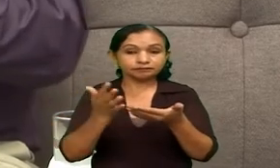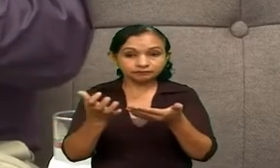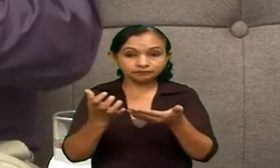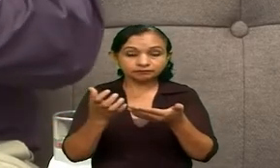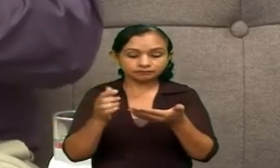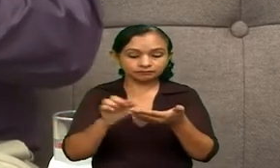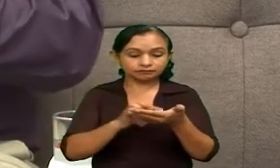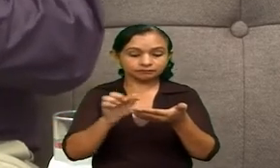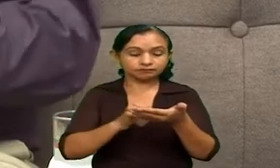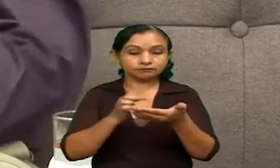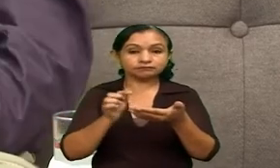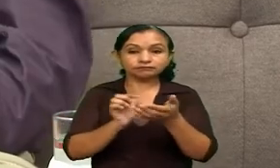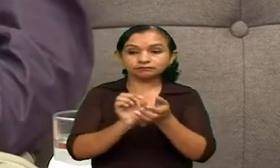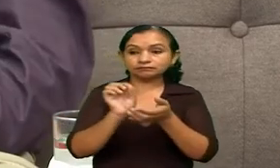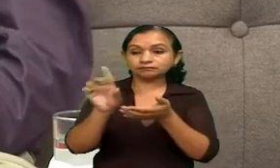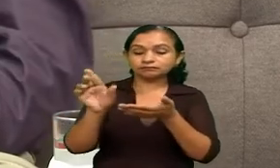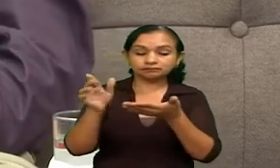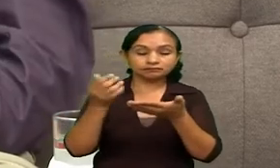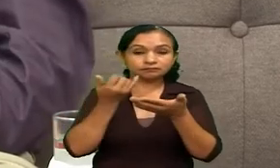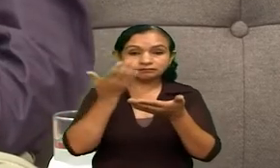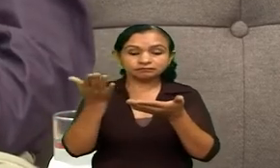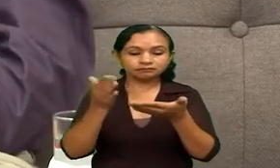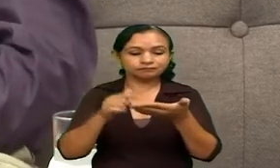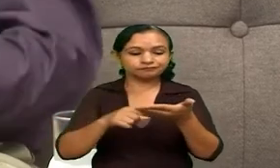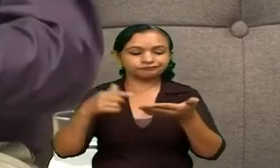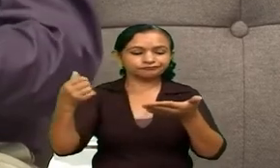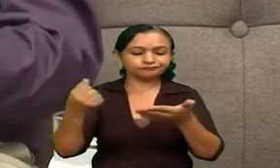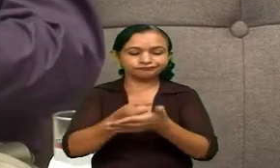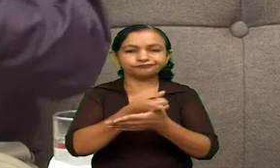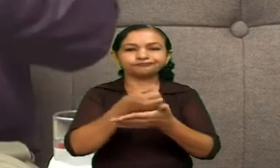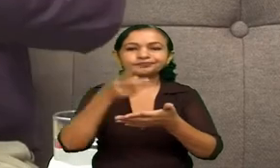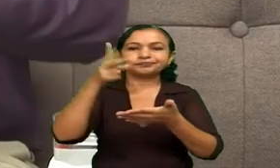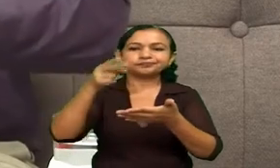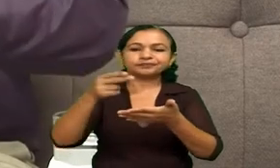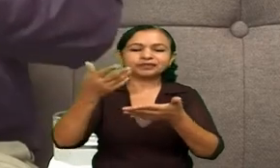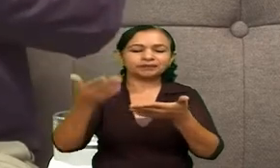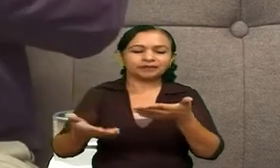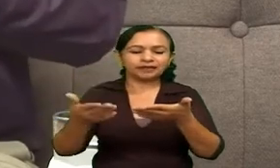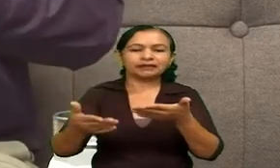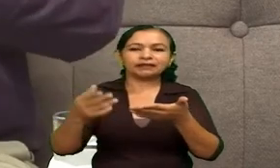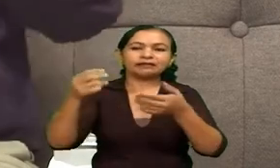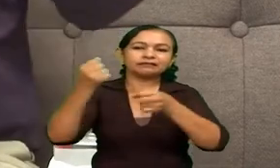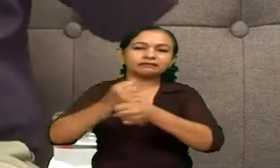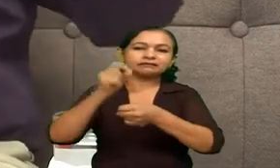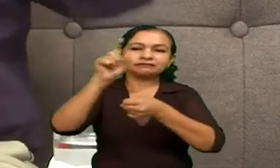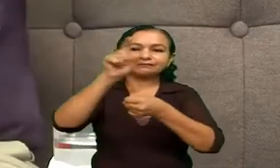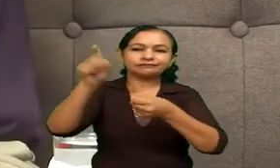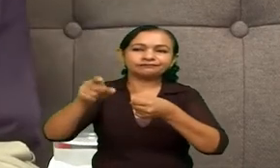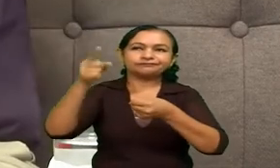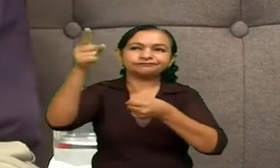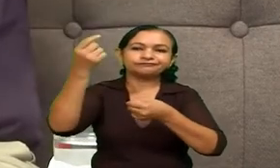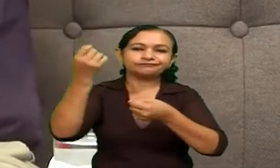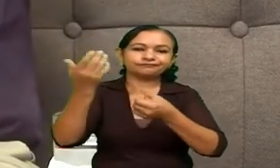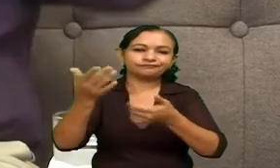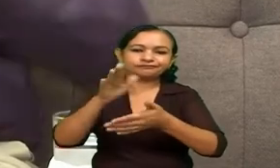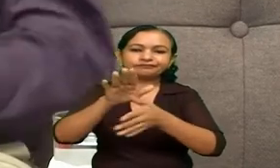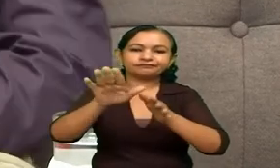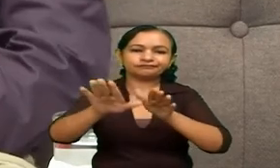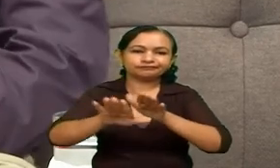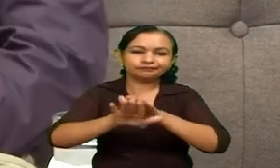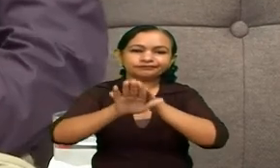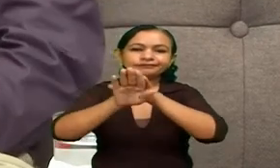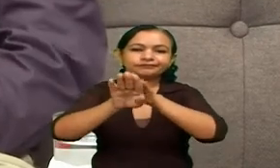un producto o mandar algún documento y uh-huh. es muy pesado y no te lo trabaja, no hay capacidad suficiente.